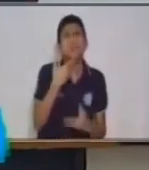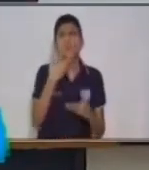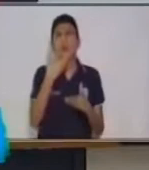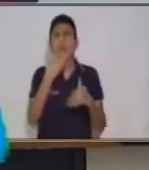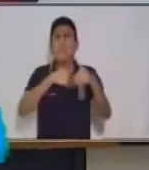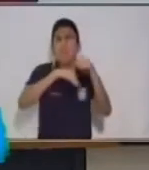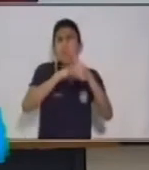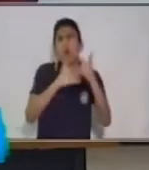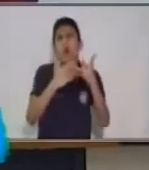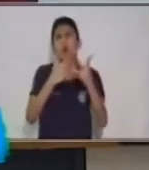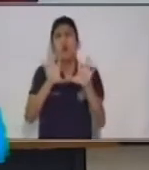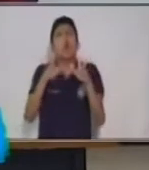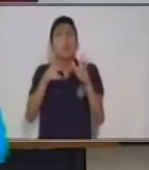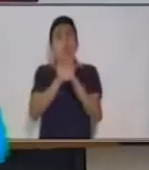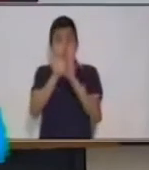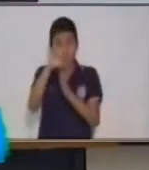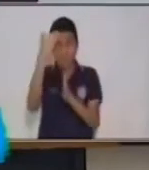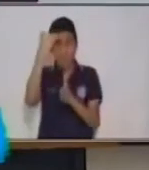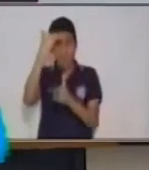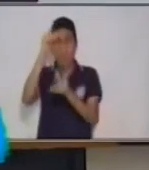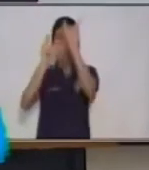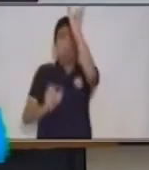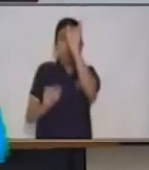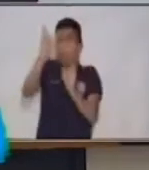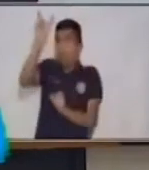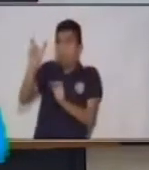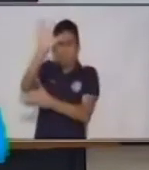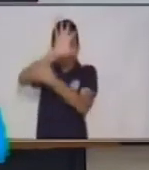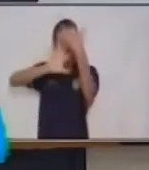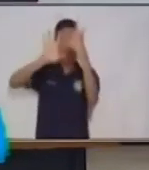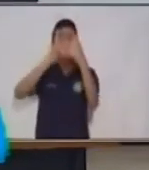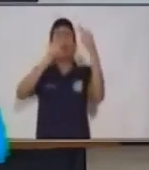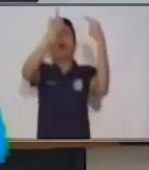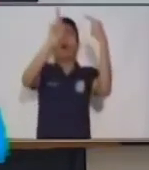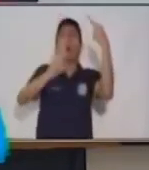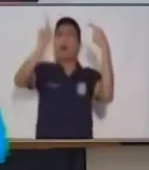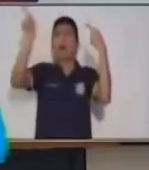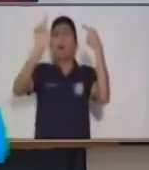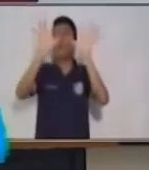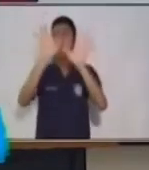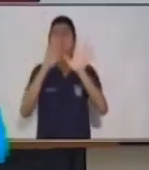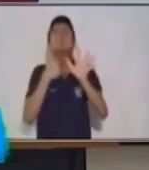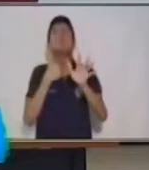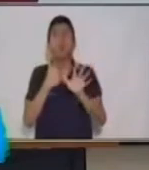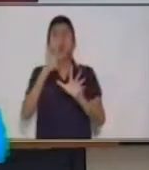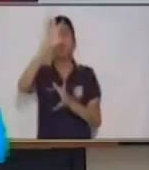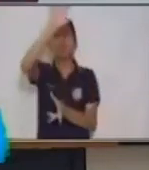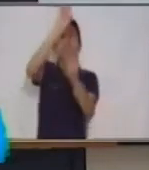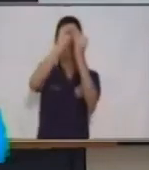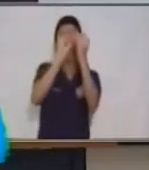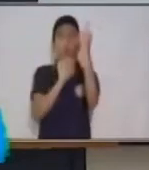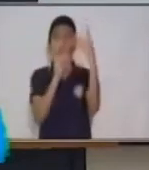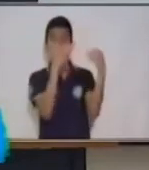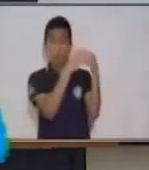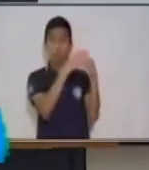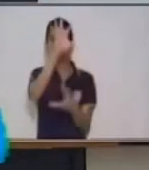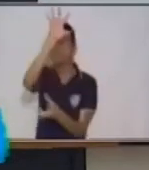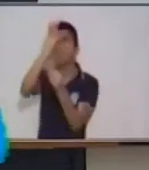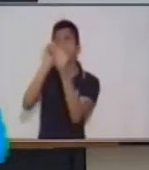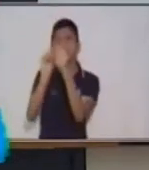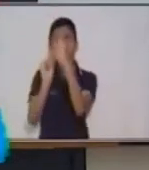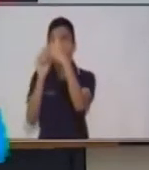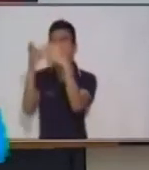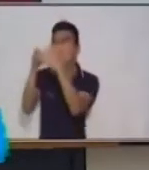a quienes les gusta el baloncesto, a quienes les gusta la maratón, y a quienes no les gusta ningún deporte de los mencionados